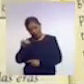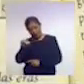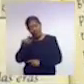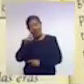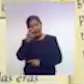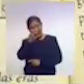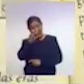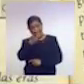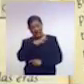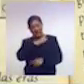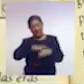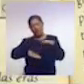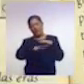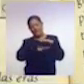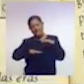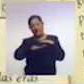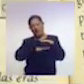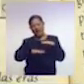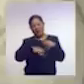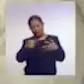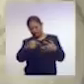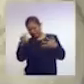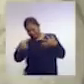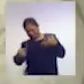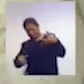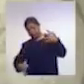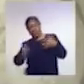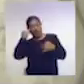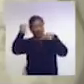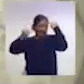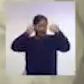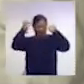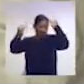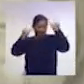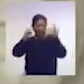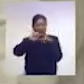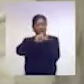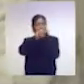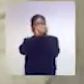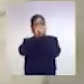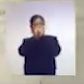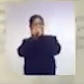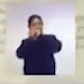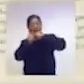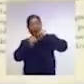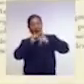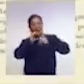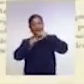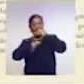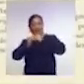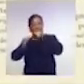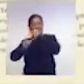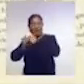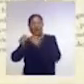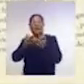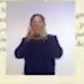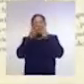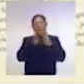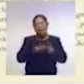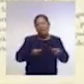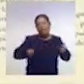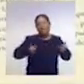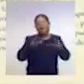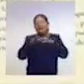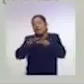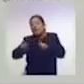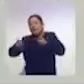alguna manera las bases de todas estas ideas relacionadas con la evolución y sobre todo con la extinción de las especies, es